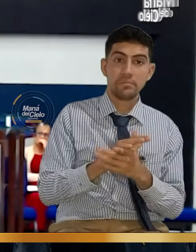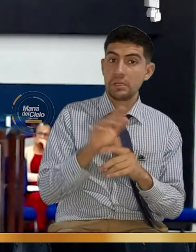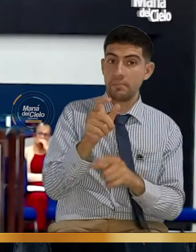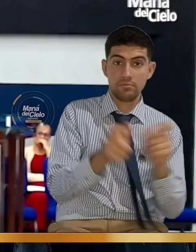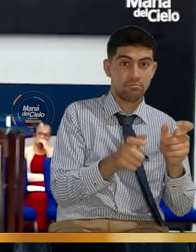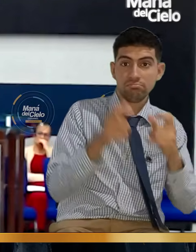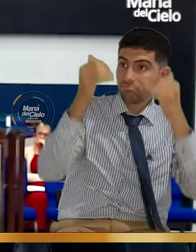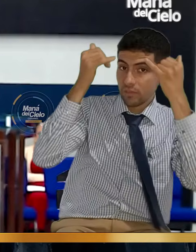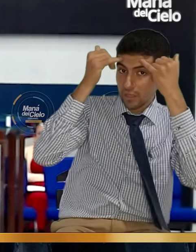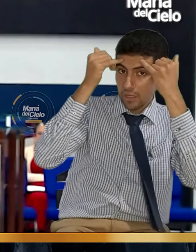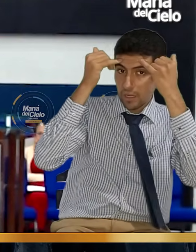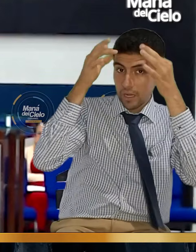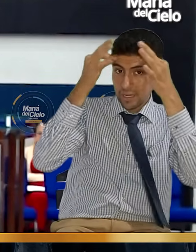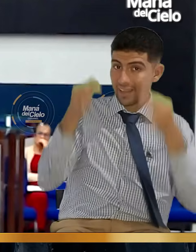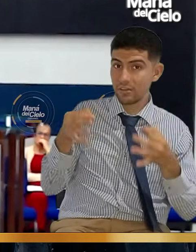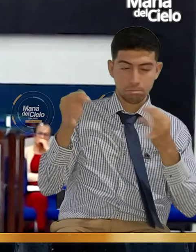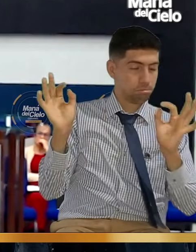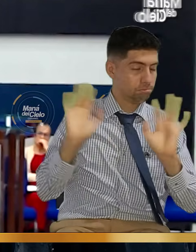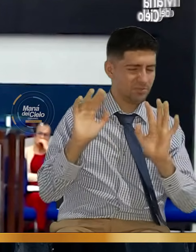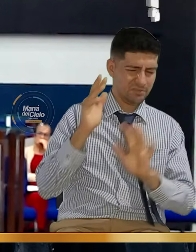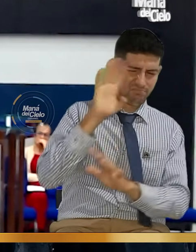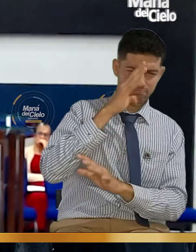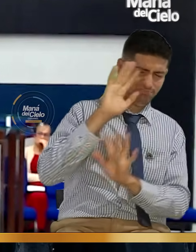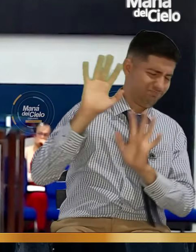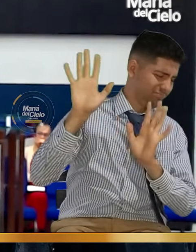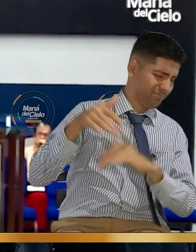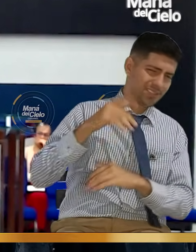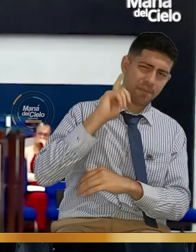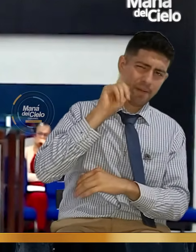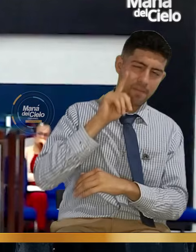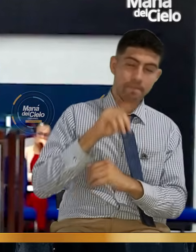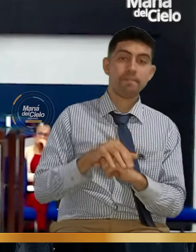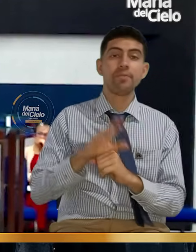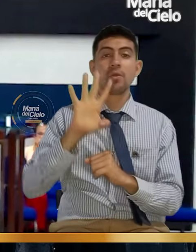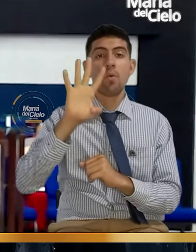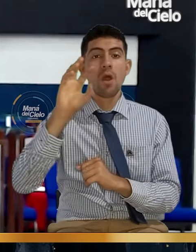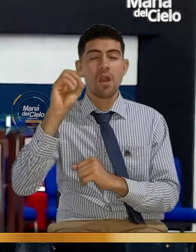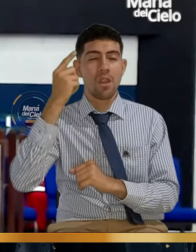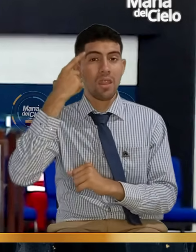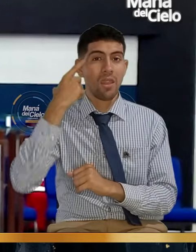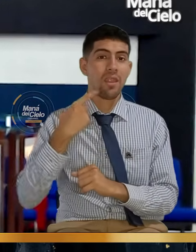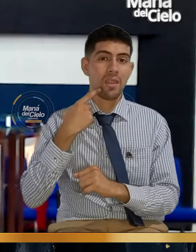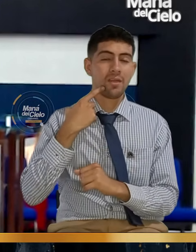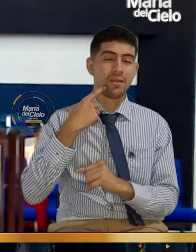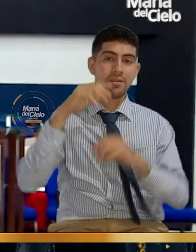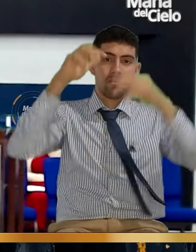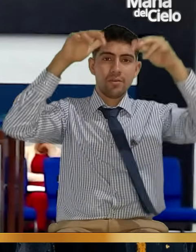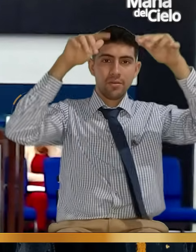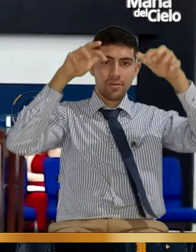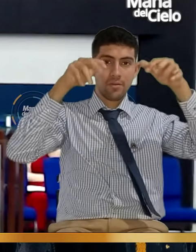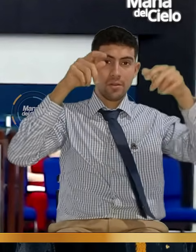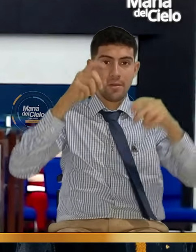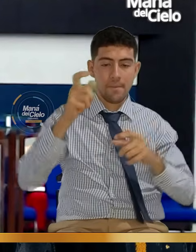Arará. Allá aterrizó el arca, gloria al Señor. Y Noé fue salvo. Como estoy seguro que Dios salvará a